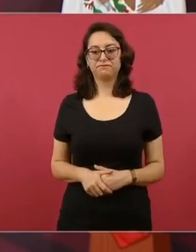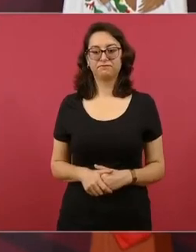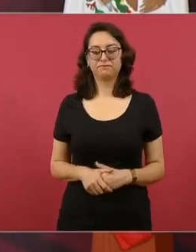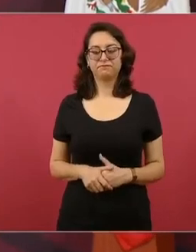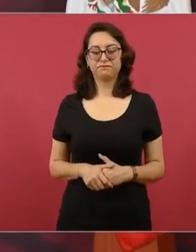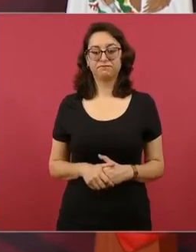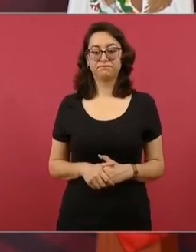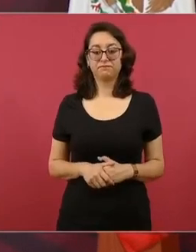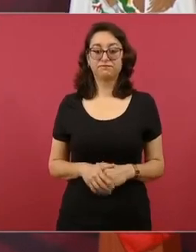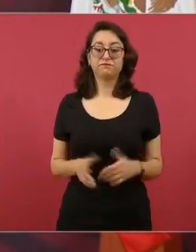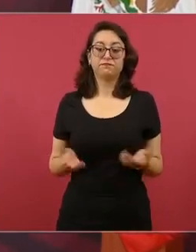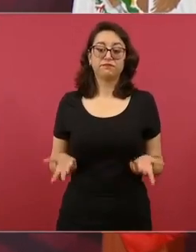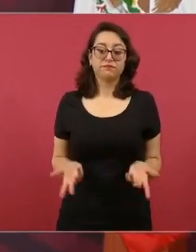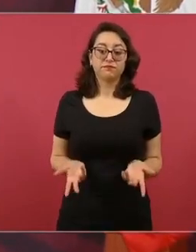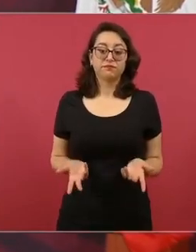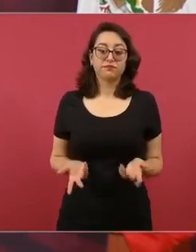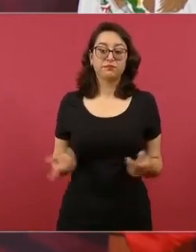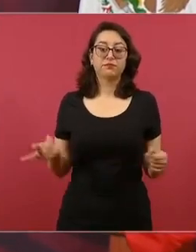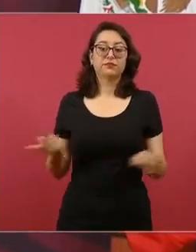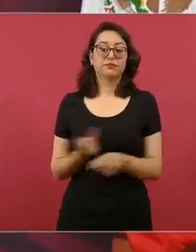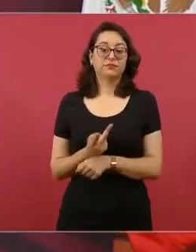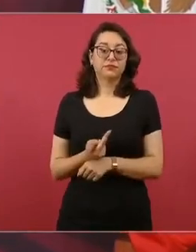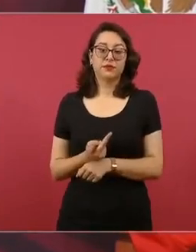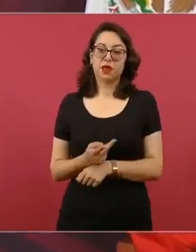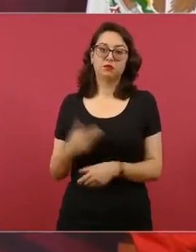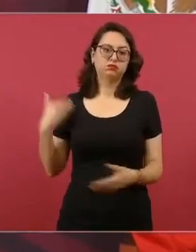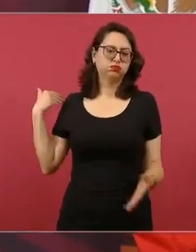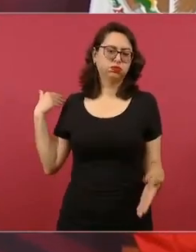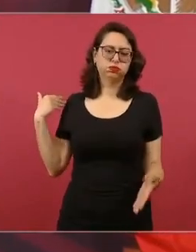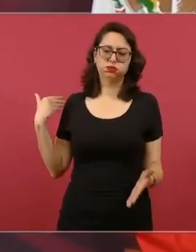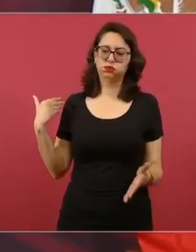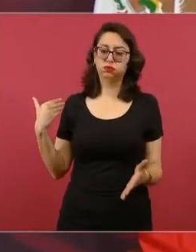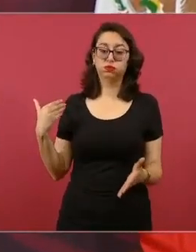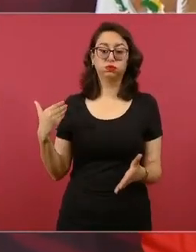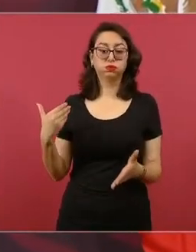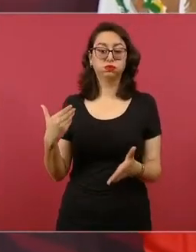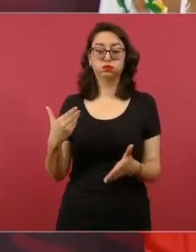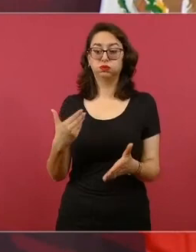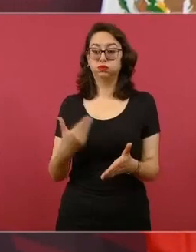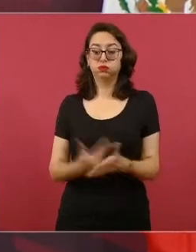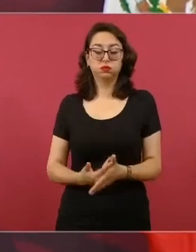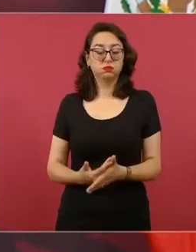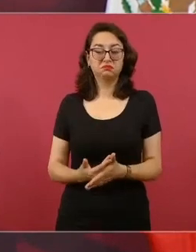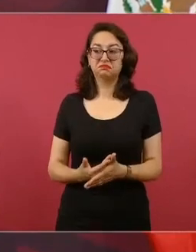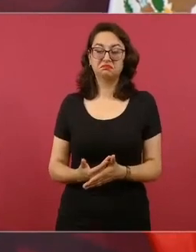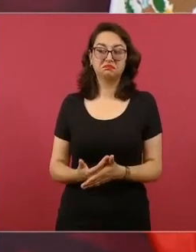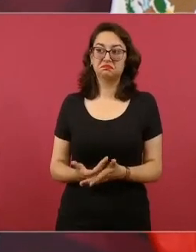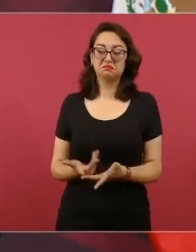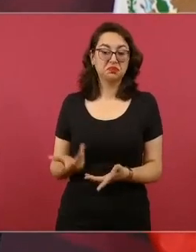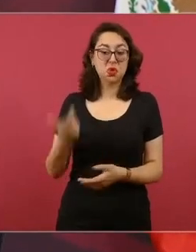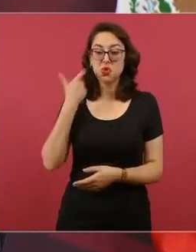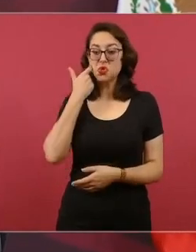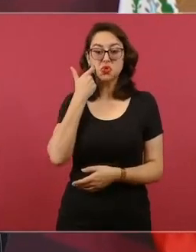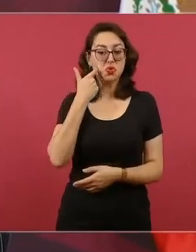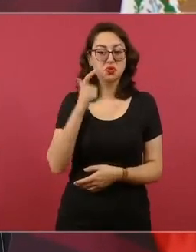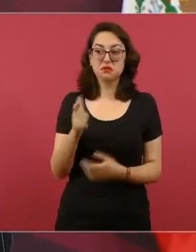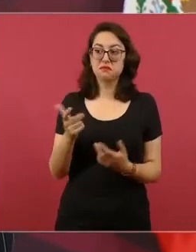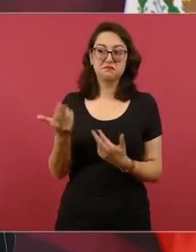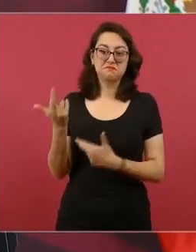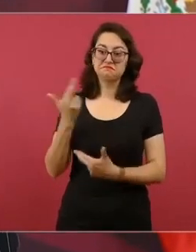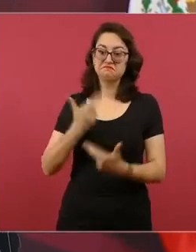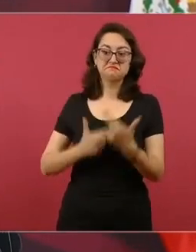Y esa ha sido la historia, una actitud muy